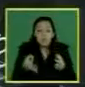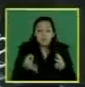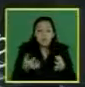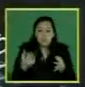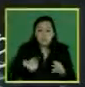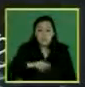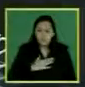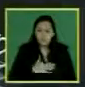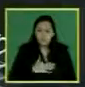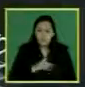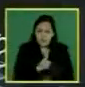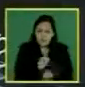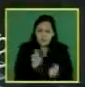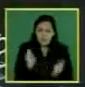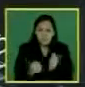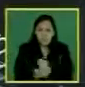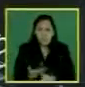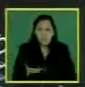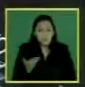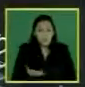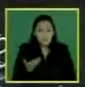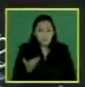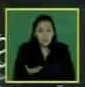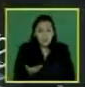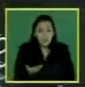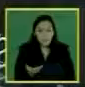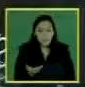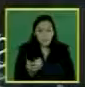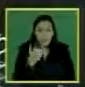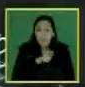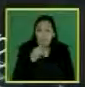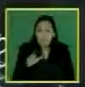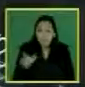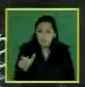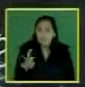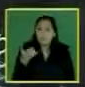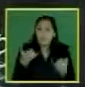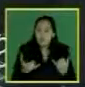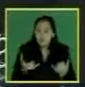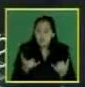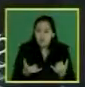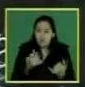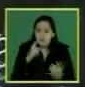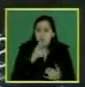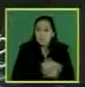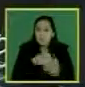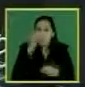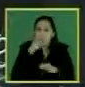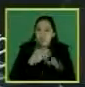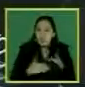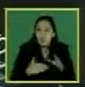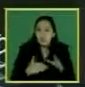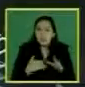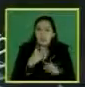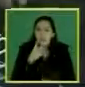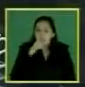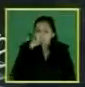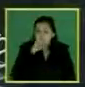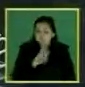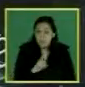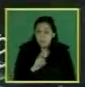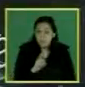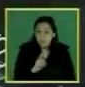vamos a dar cambios importantísimos. Solamente el hecho de que nuestra población ahora, millón y medio solamente en 2 años, millón y